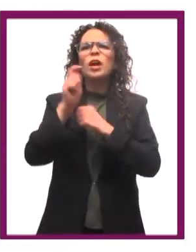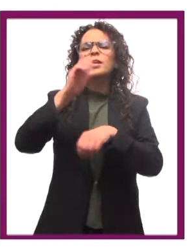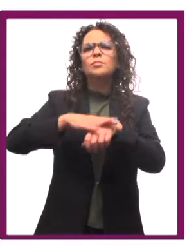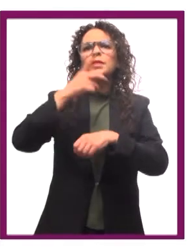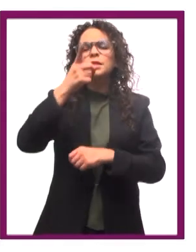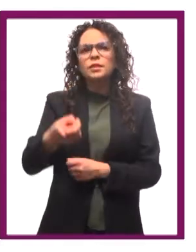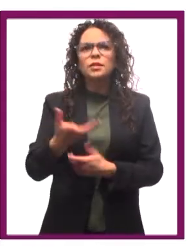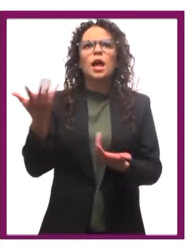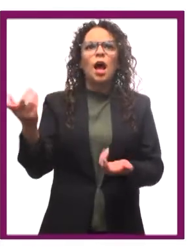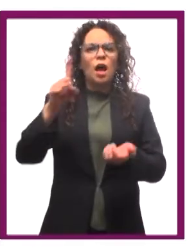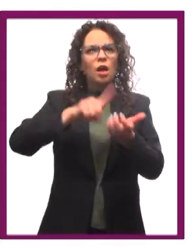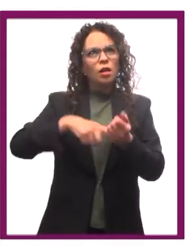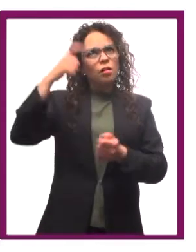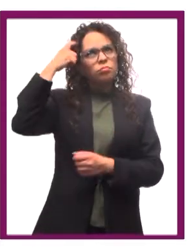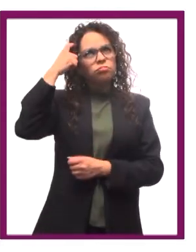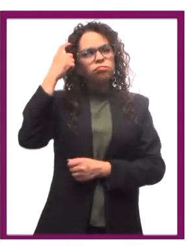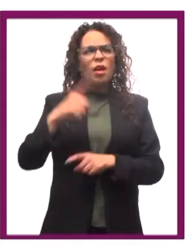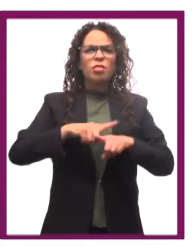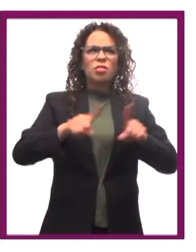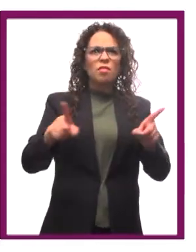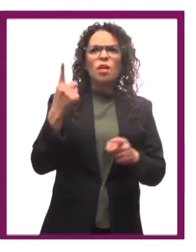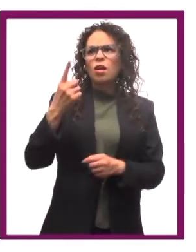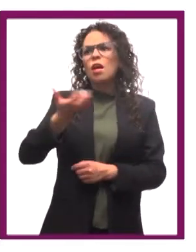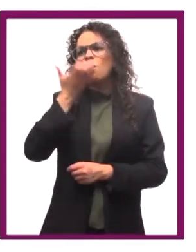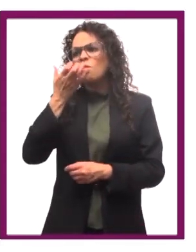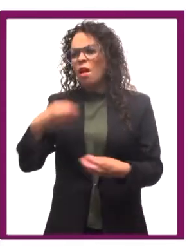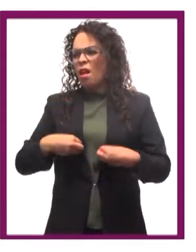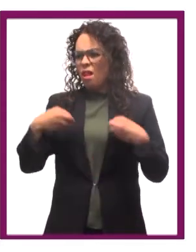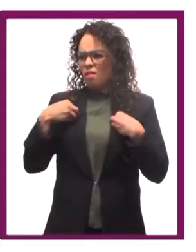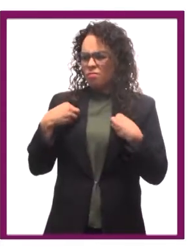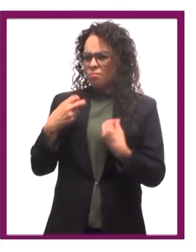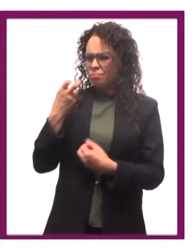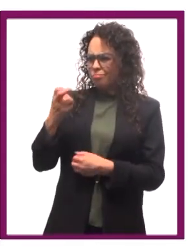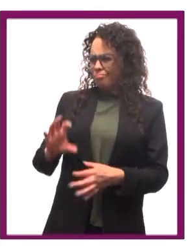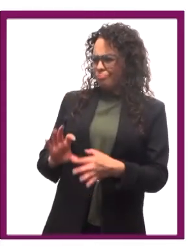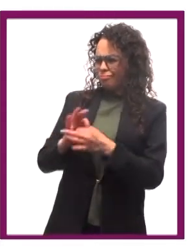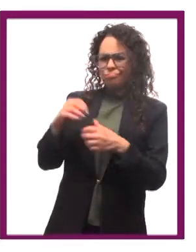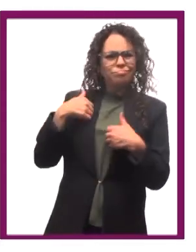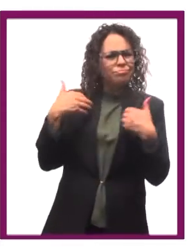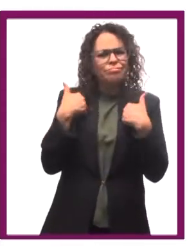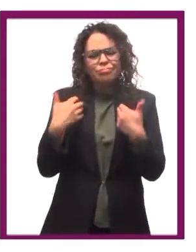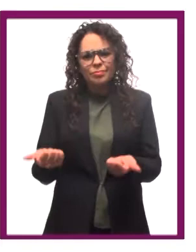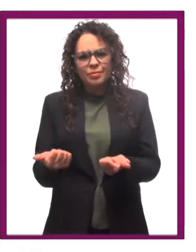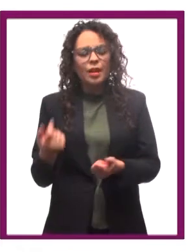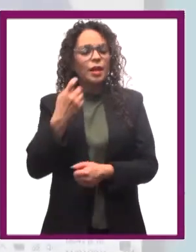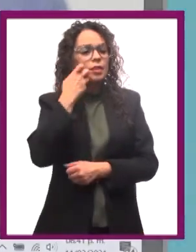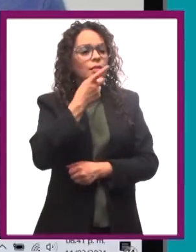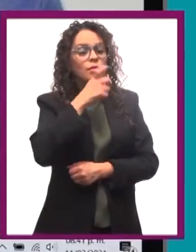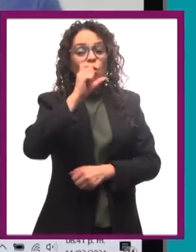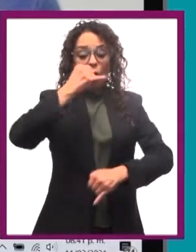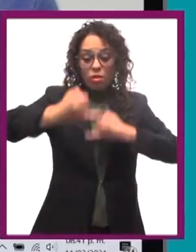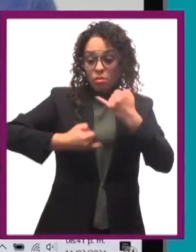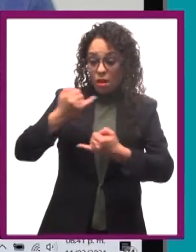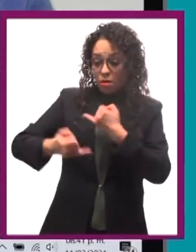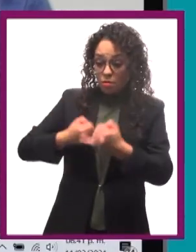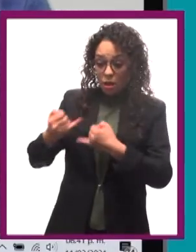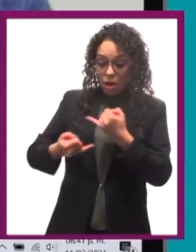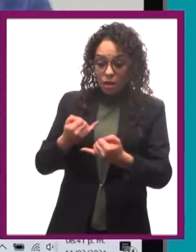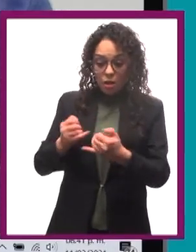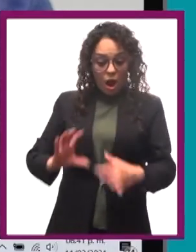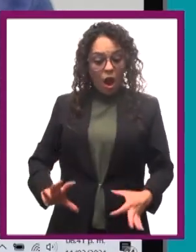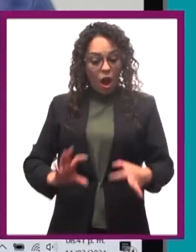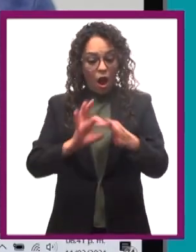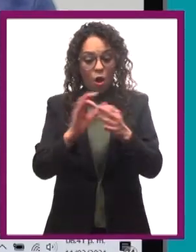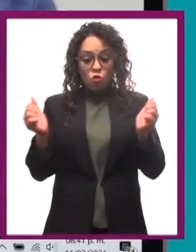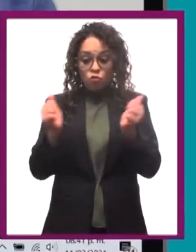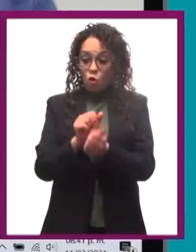conciencia de ser de otro modo que en la vida corriente. Eso sí no lo entendí. Se refiere a que dentro del juego asumimos roles